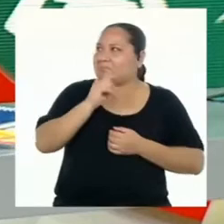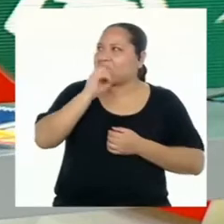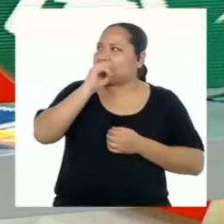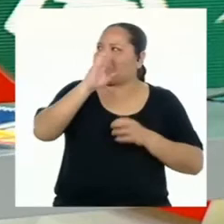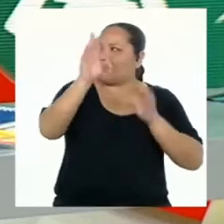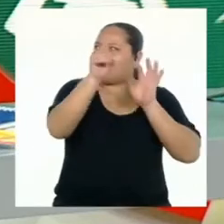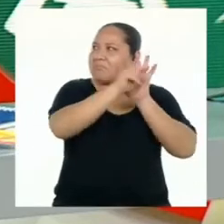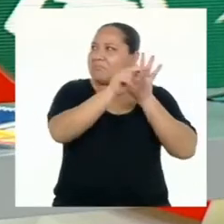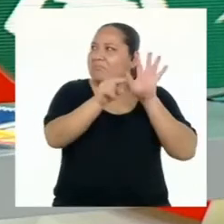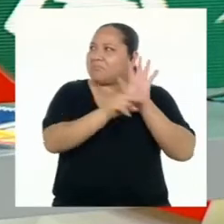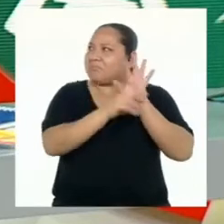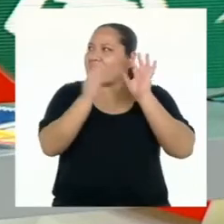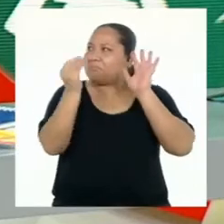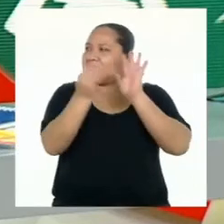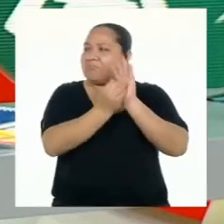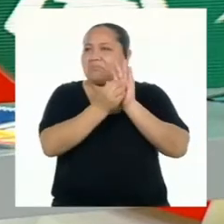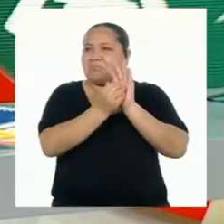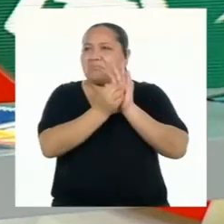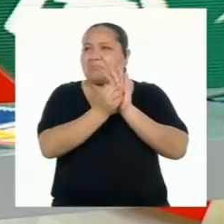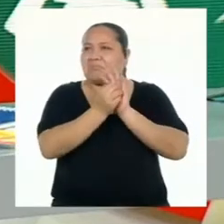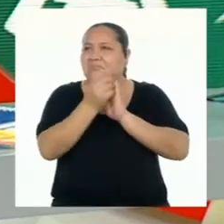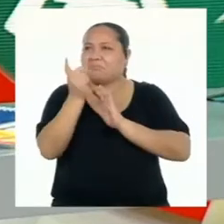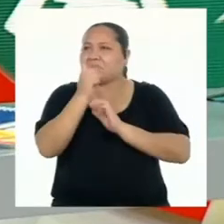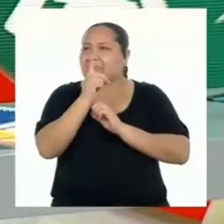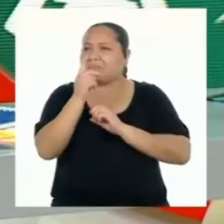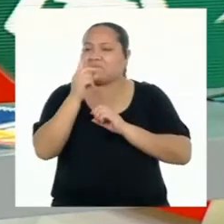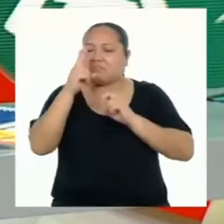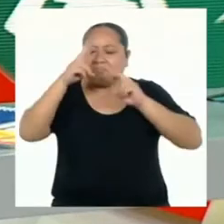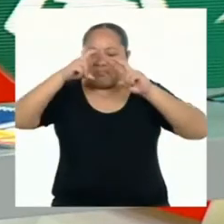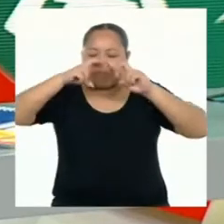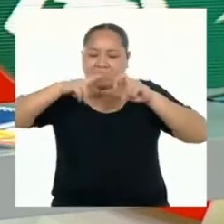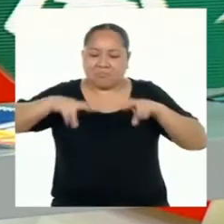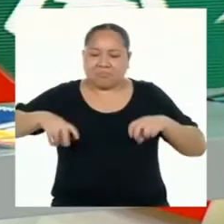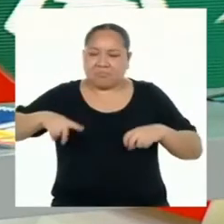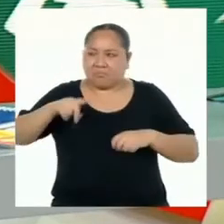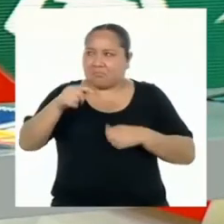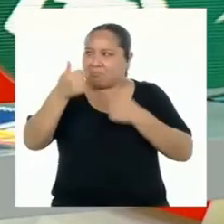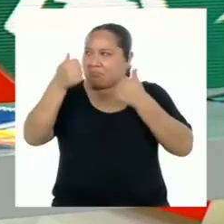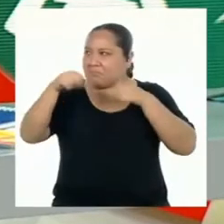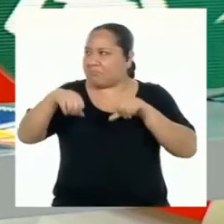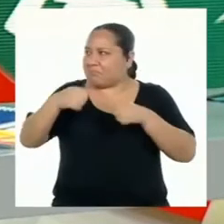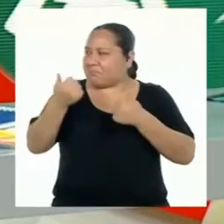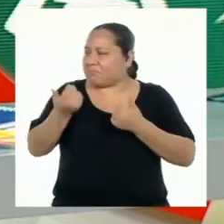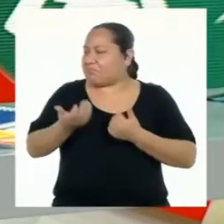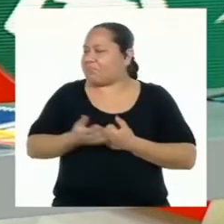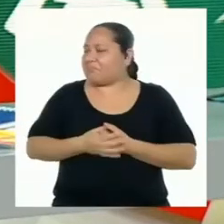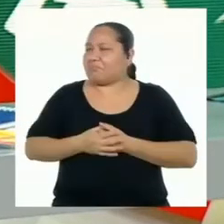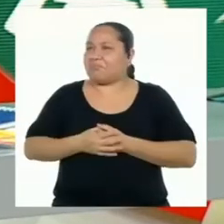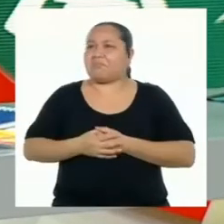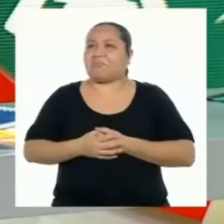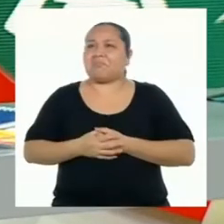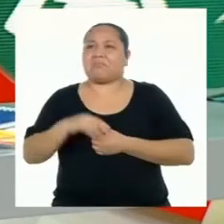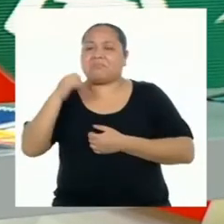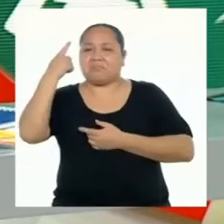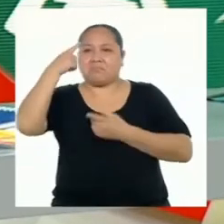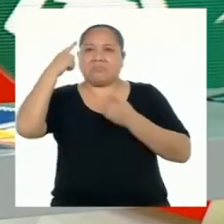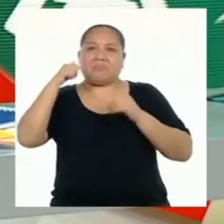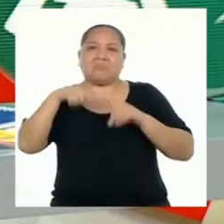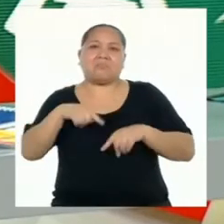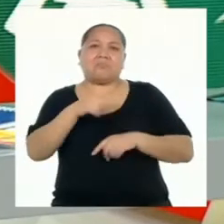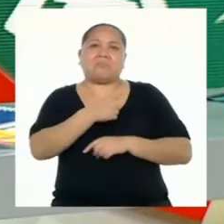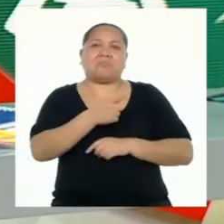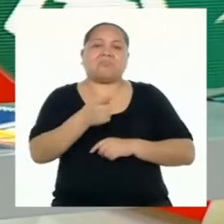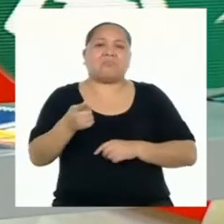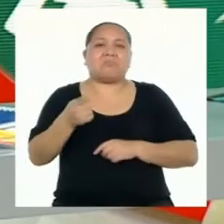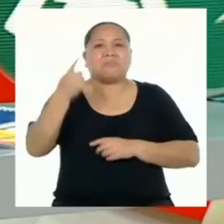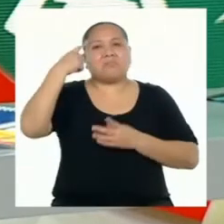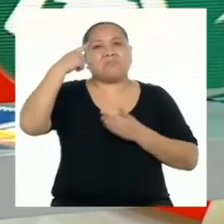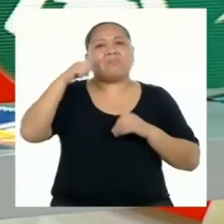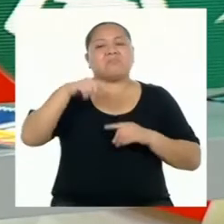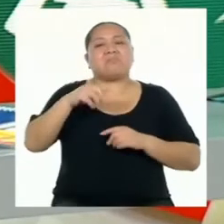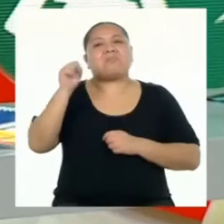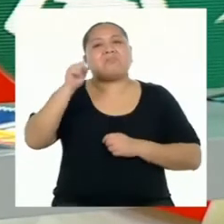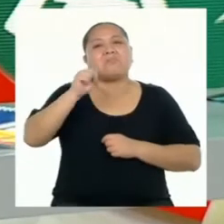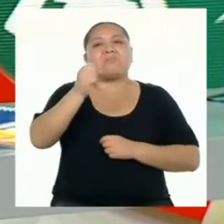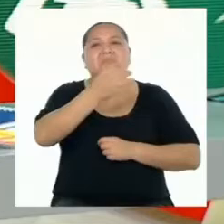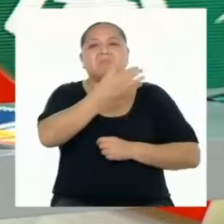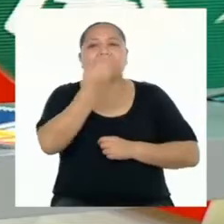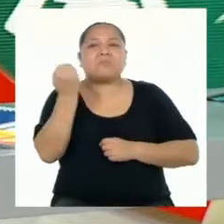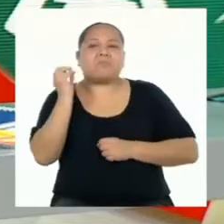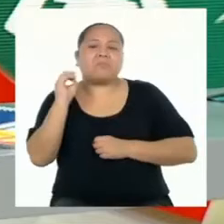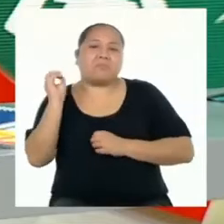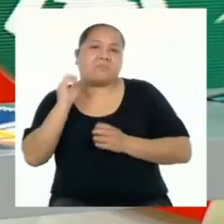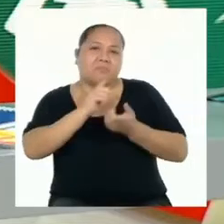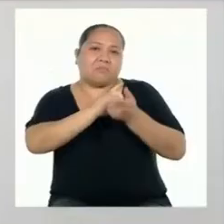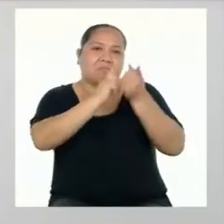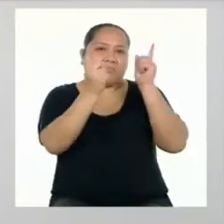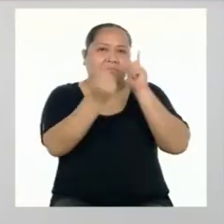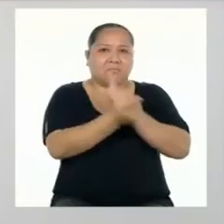normas de convivencia. Y tampoco las hemos evaluado para ver si funcionan o no. Y de acuerdo a eso, decidir si podemos mejorarlas o